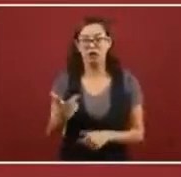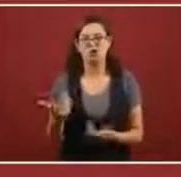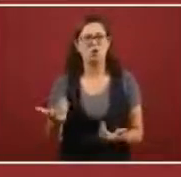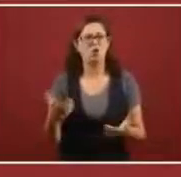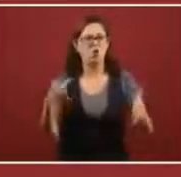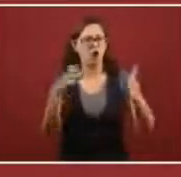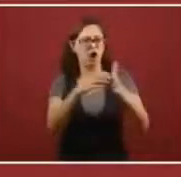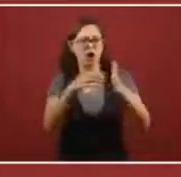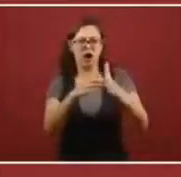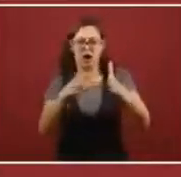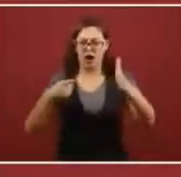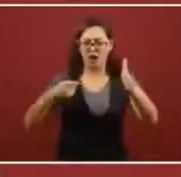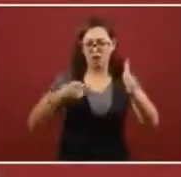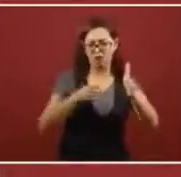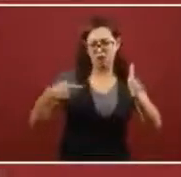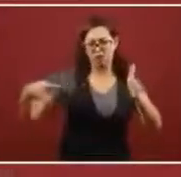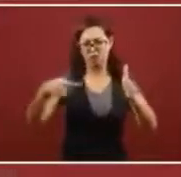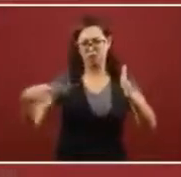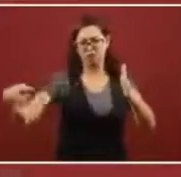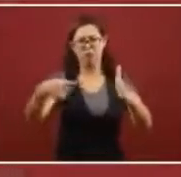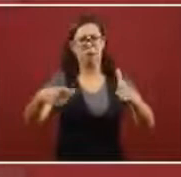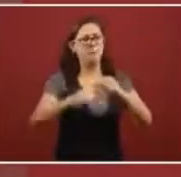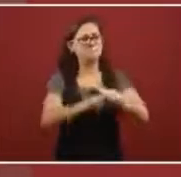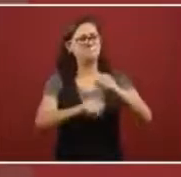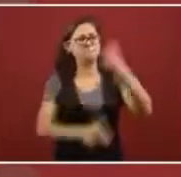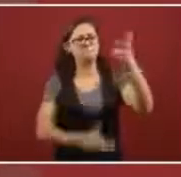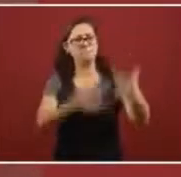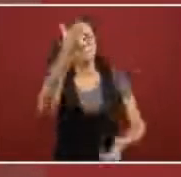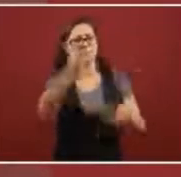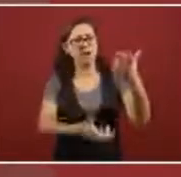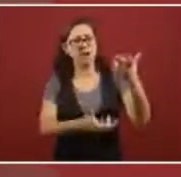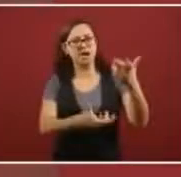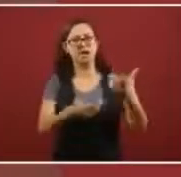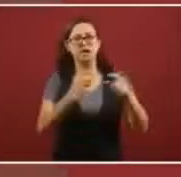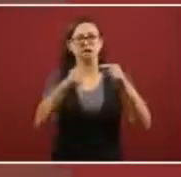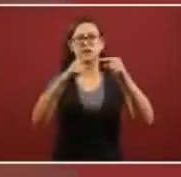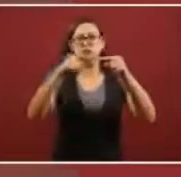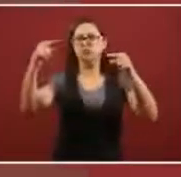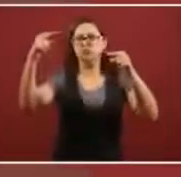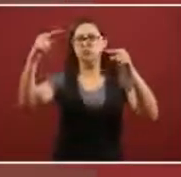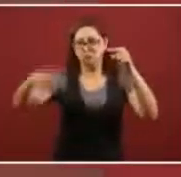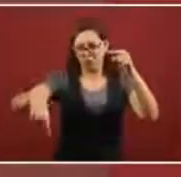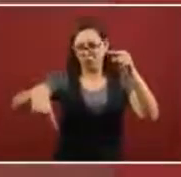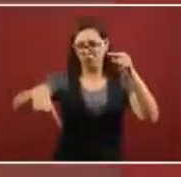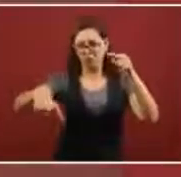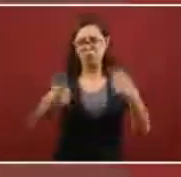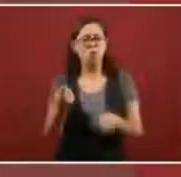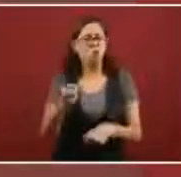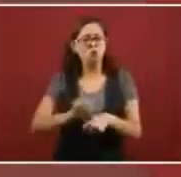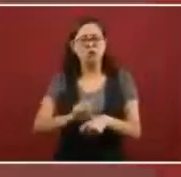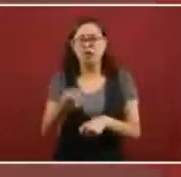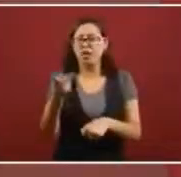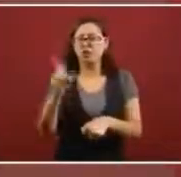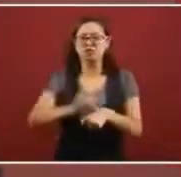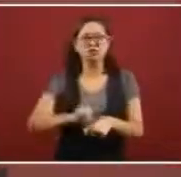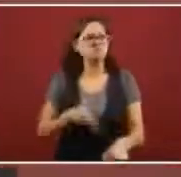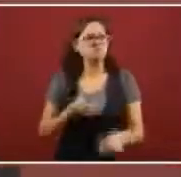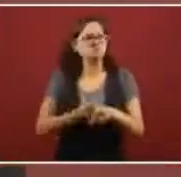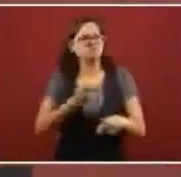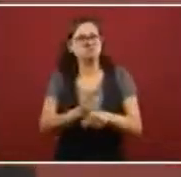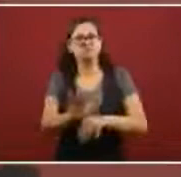un transformador, se cae una línea, un día, 2 días y ya está de